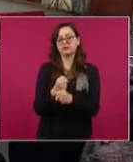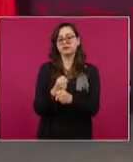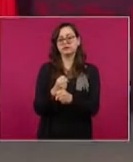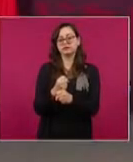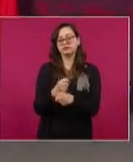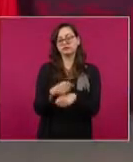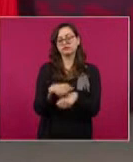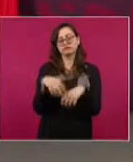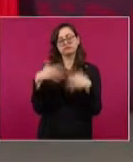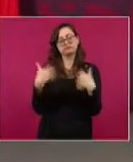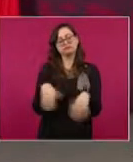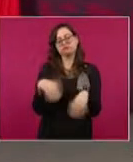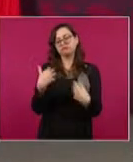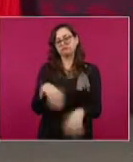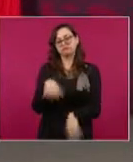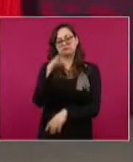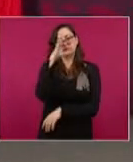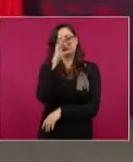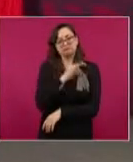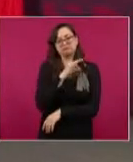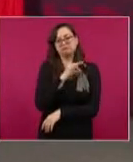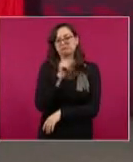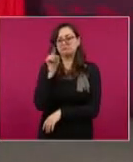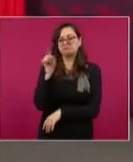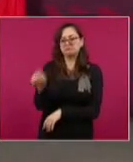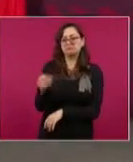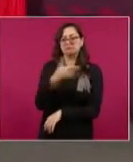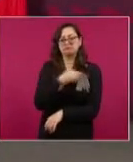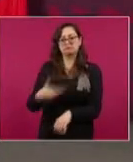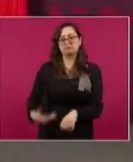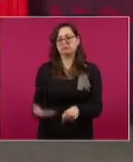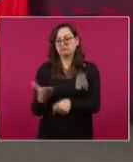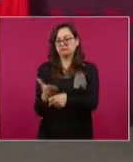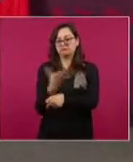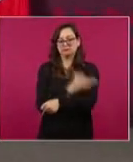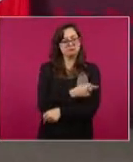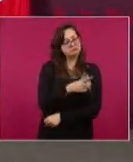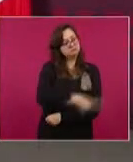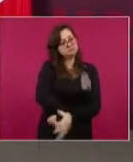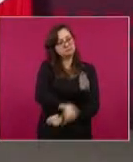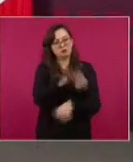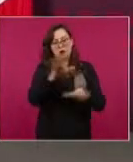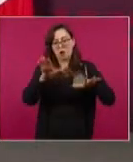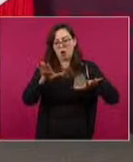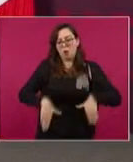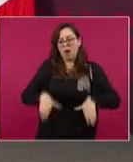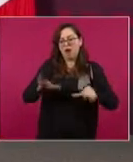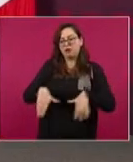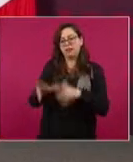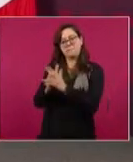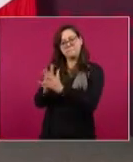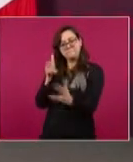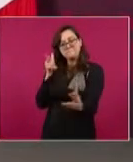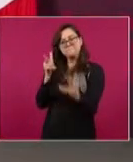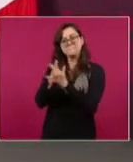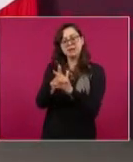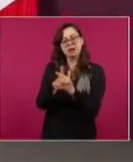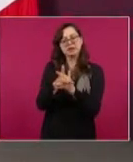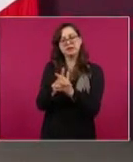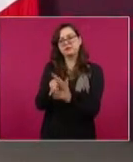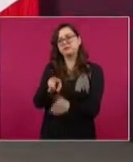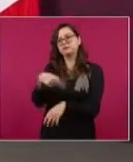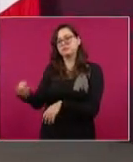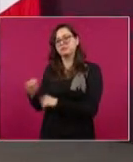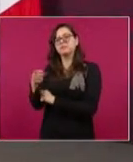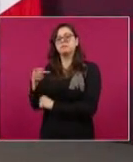esto que se hizo público ayer, esta comunicación por parte del Tribunal Electoral, para que sea una mujer quien presida al INE. A su consideración, somos